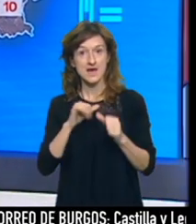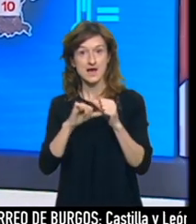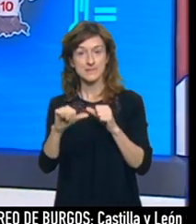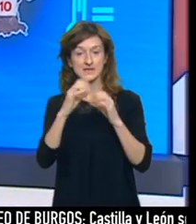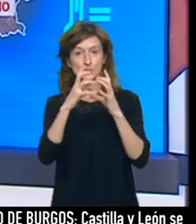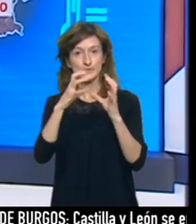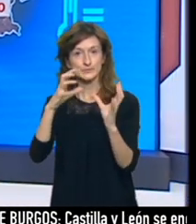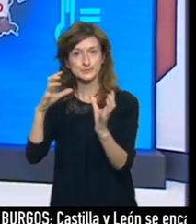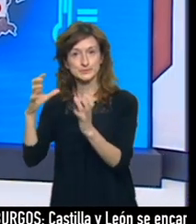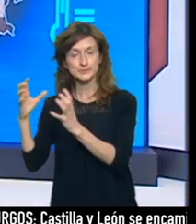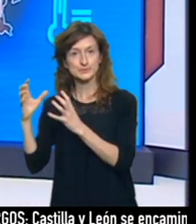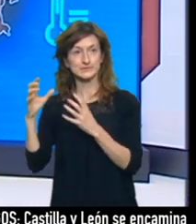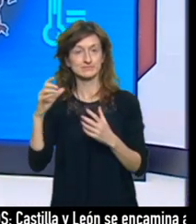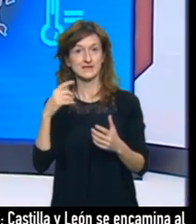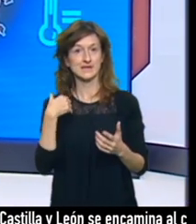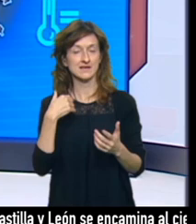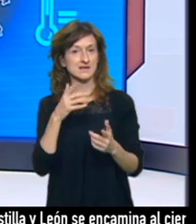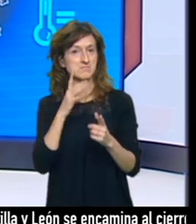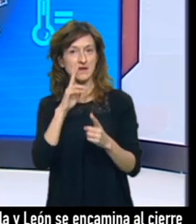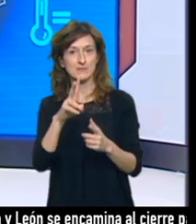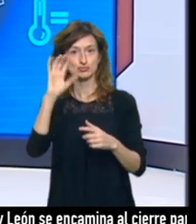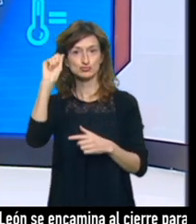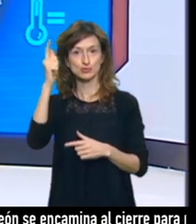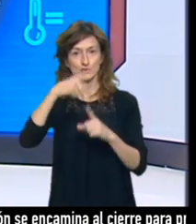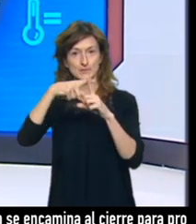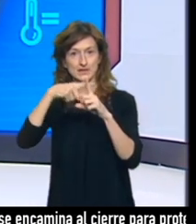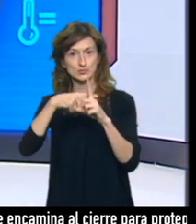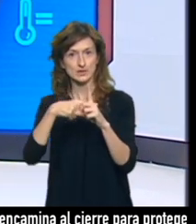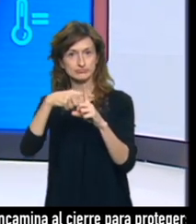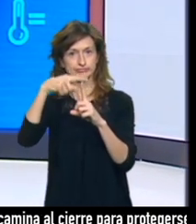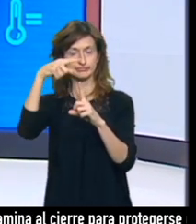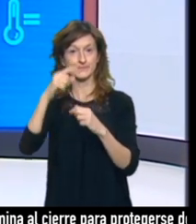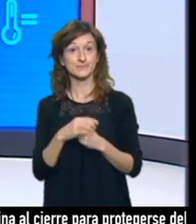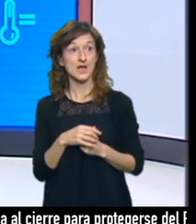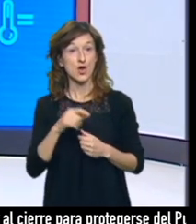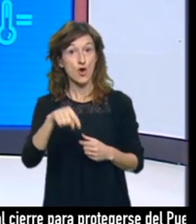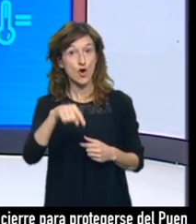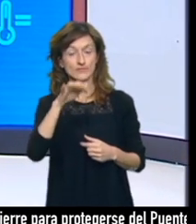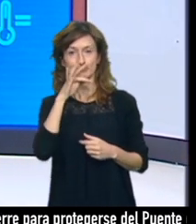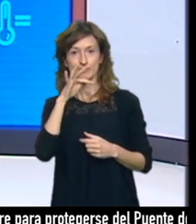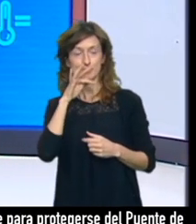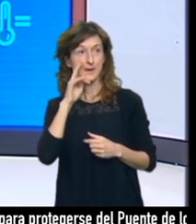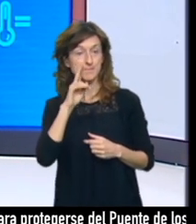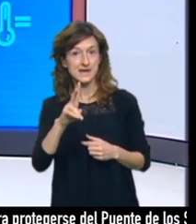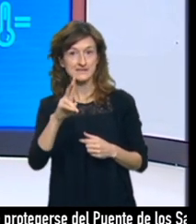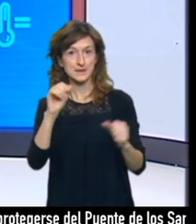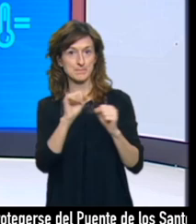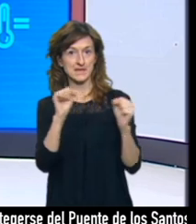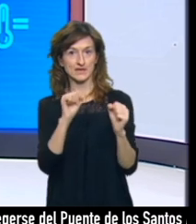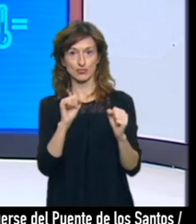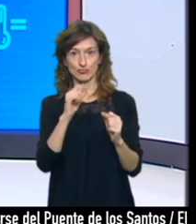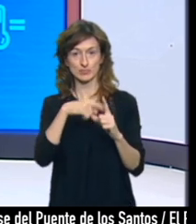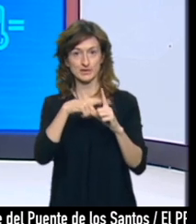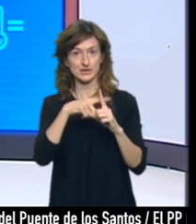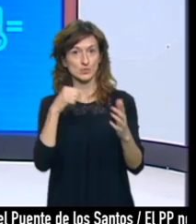se irán apartando, el anticiclón dominará la situación y tendremos sol y temperaturas cada vez más altas. Hoy todavía tenemos valores invernales con esas